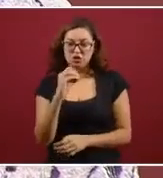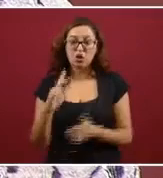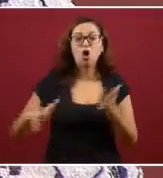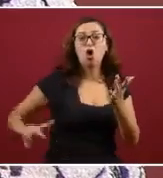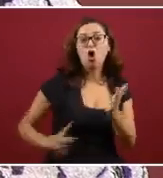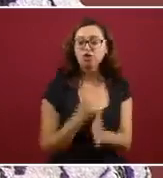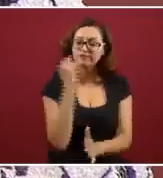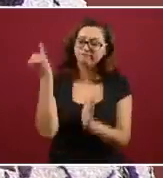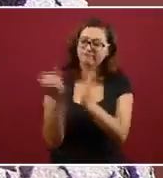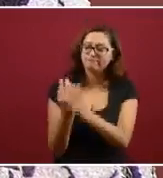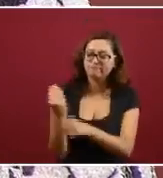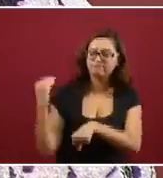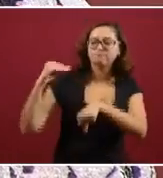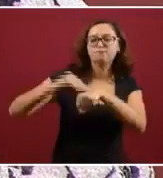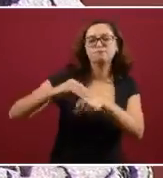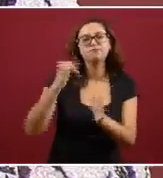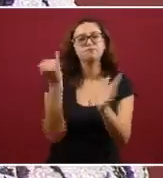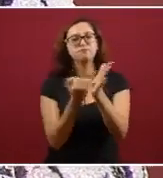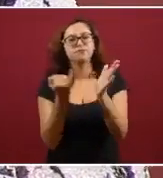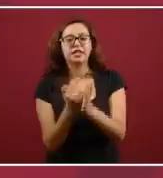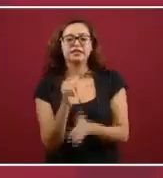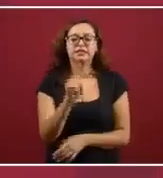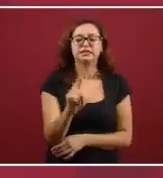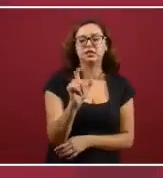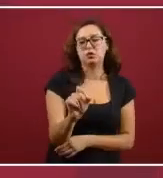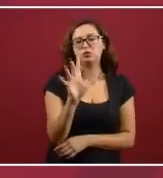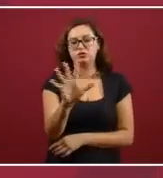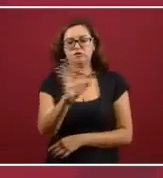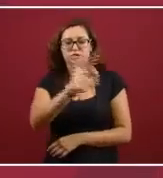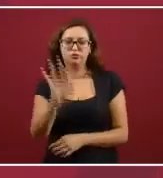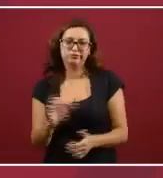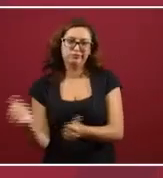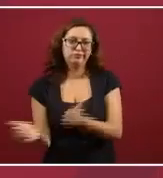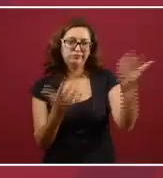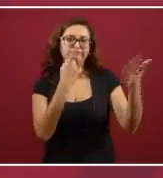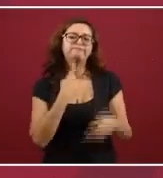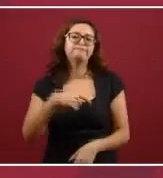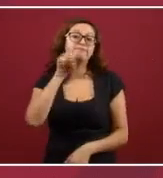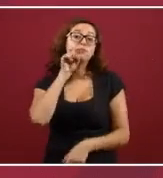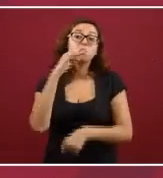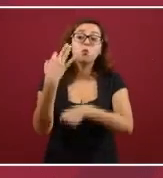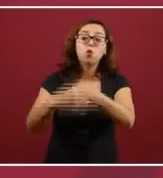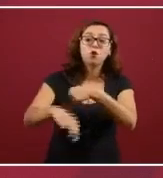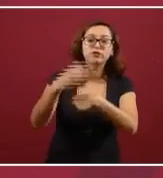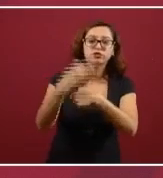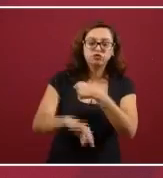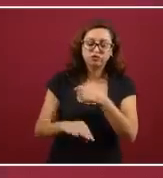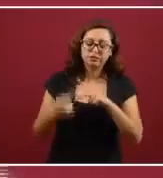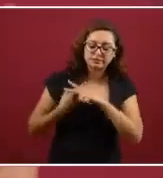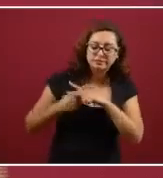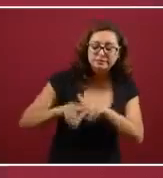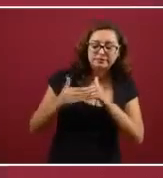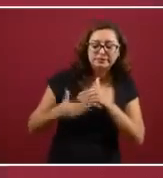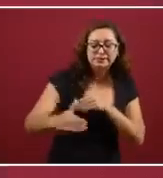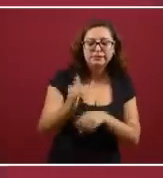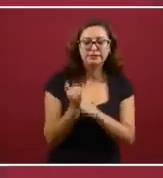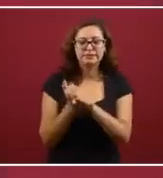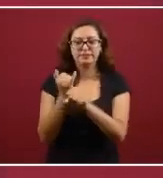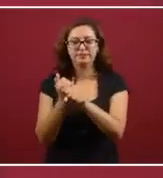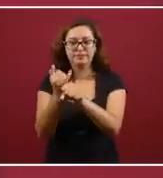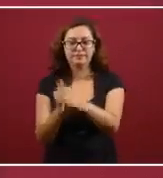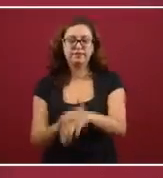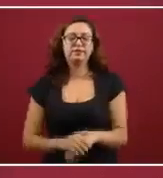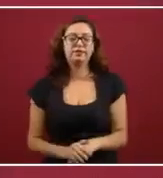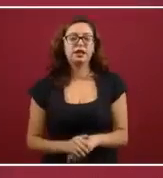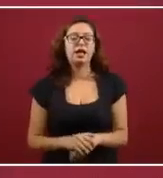provisional del 17.5% a las exportaciones. La demanda del 96 era de